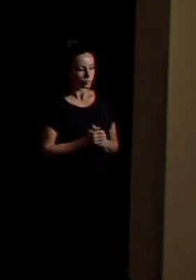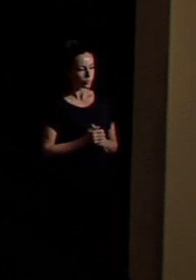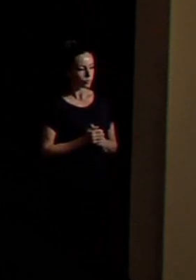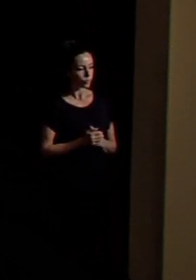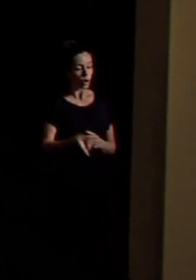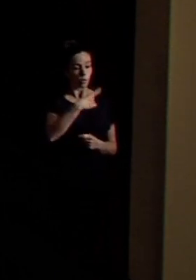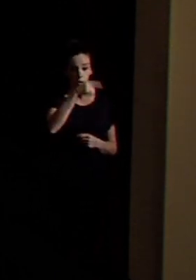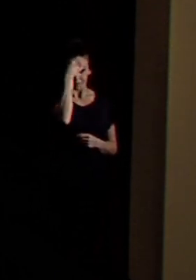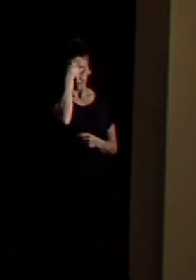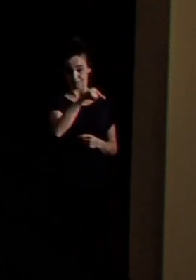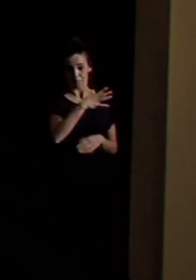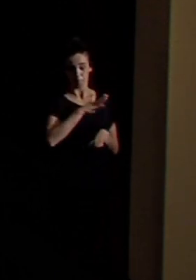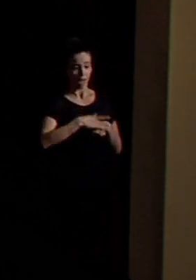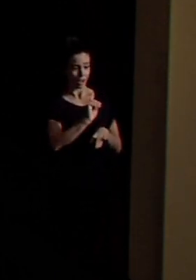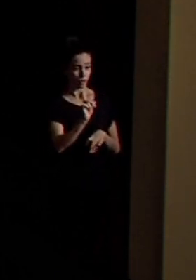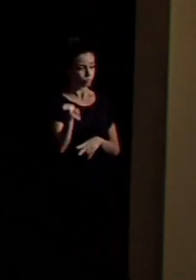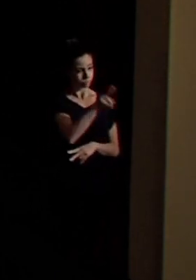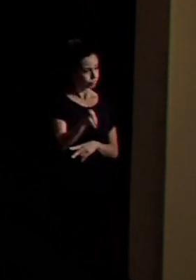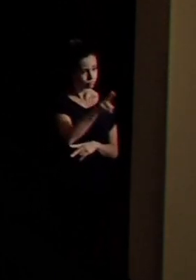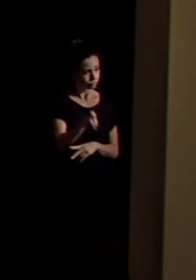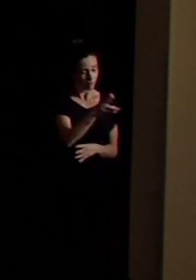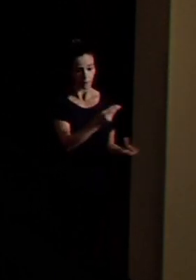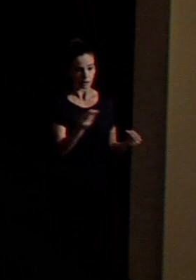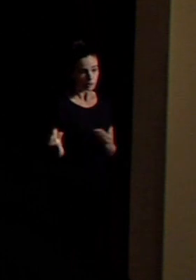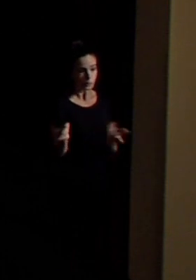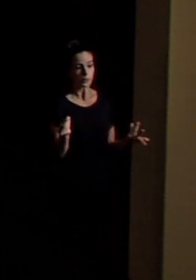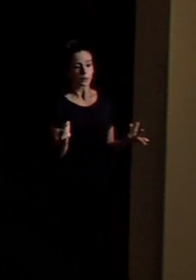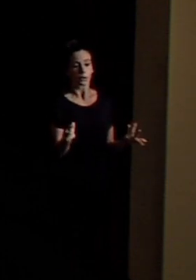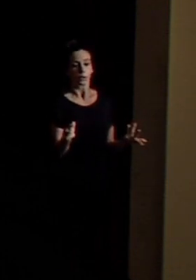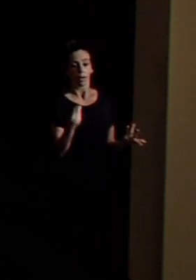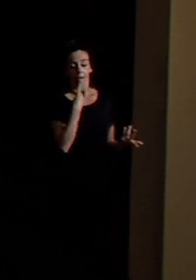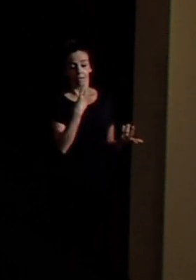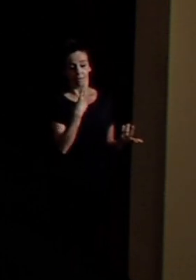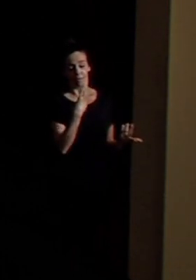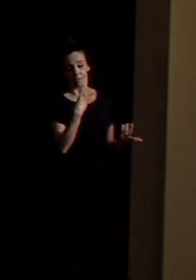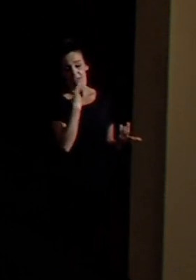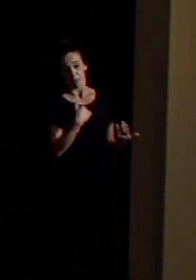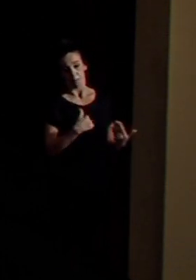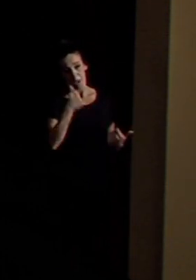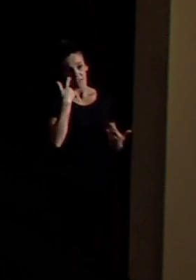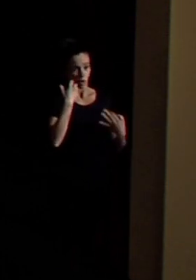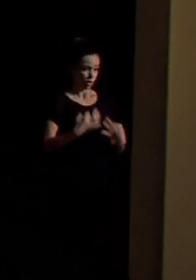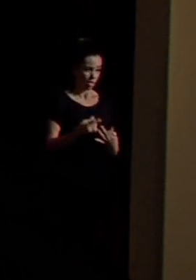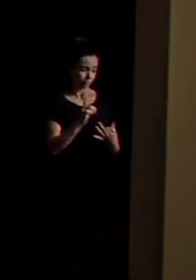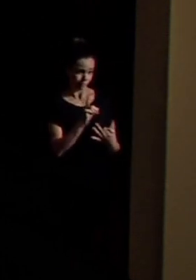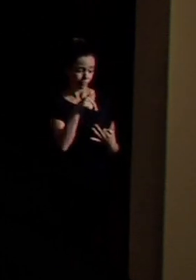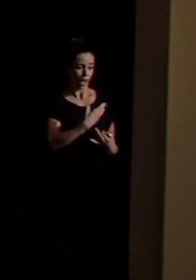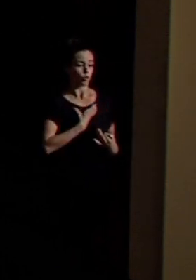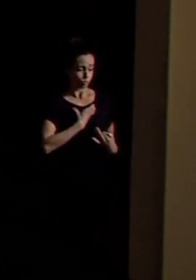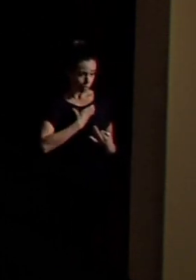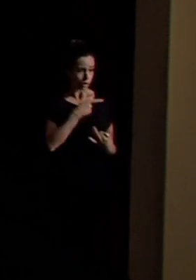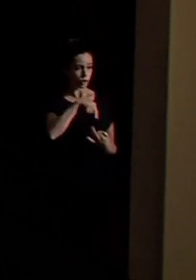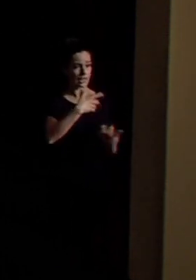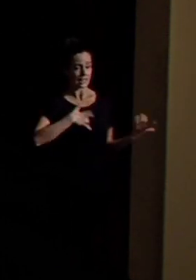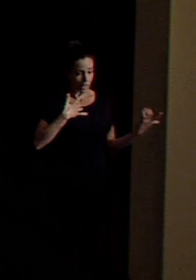Sabéis que no por mucho repetirlo, nos va a confirmar más el que el Ayuntamiento de Sevilla mantiene su